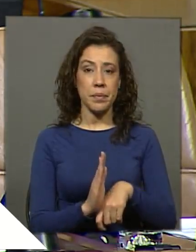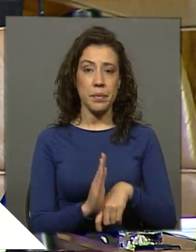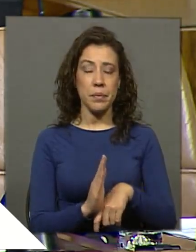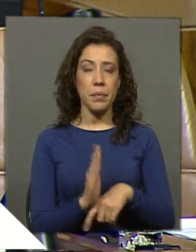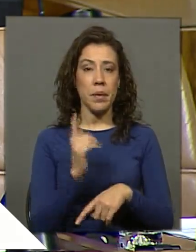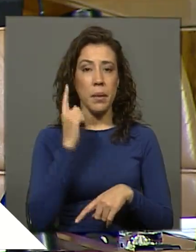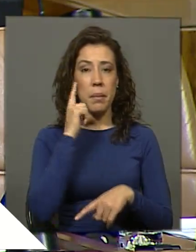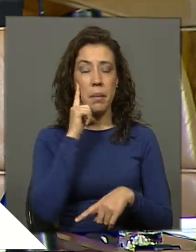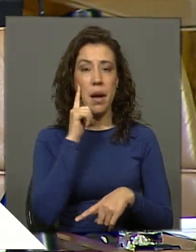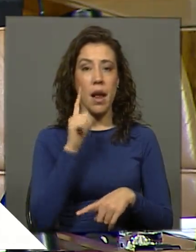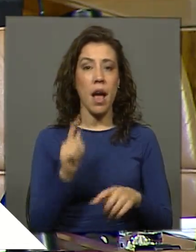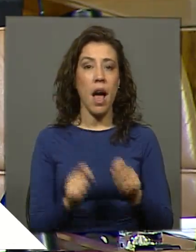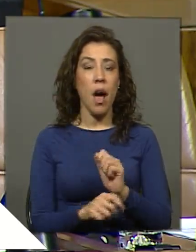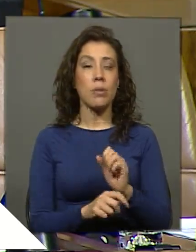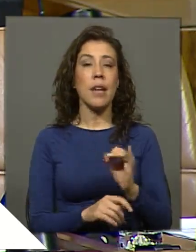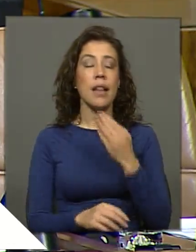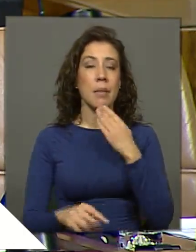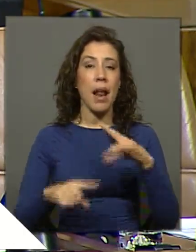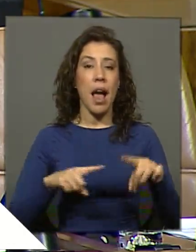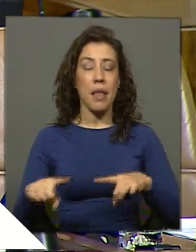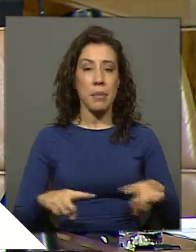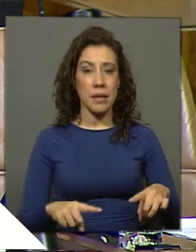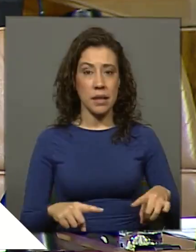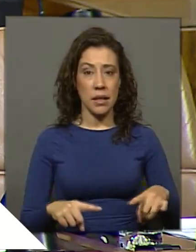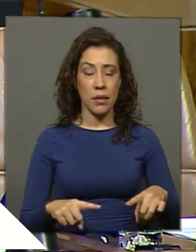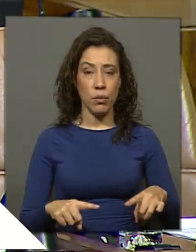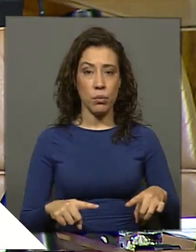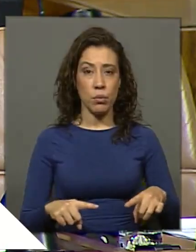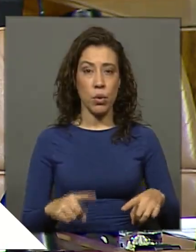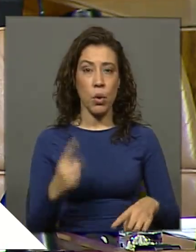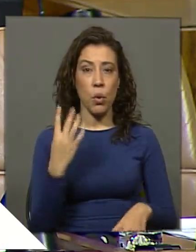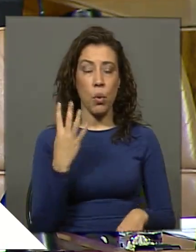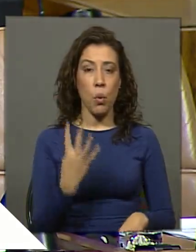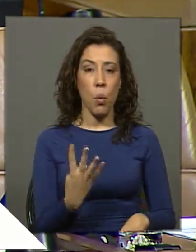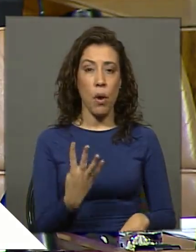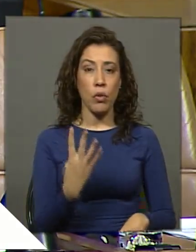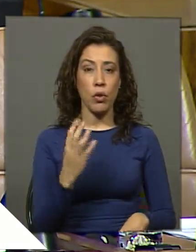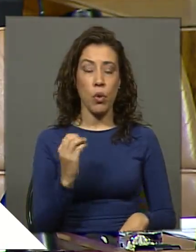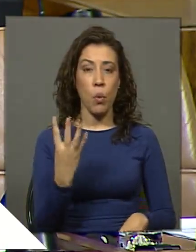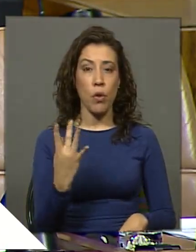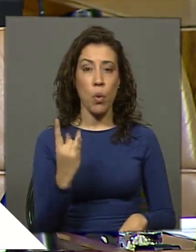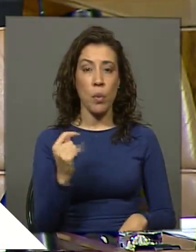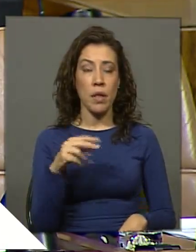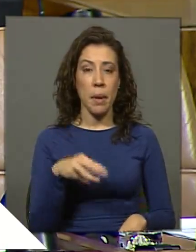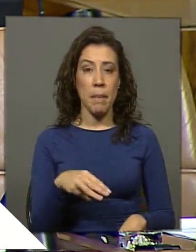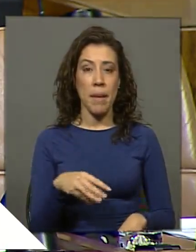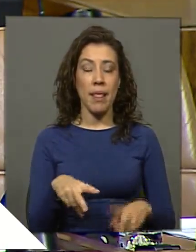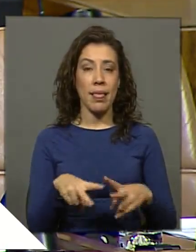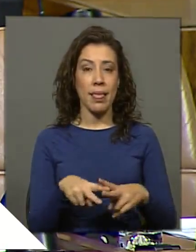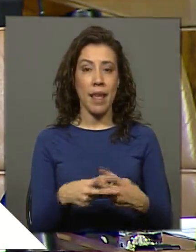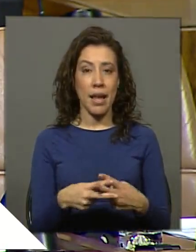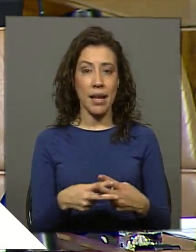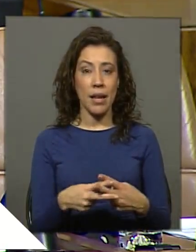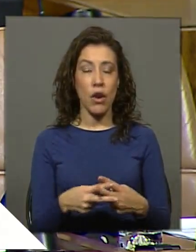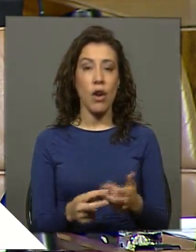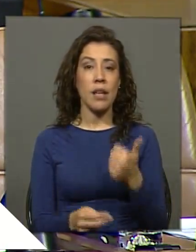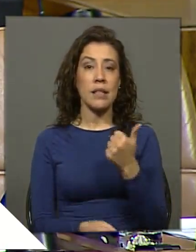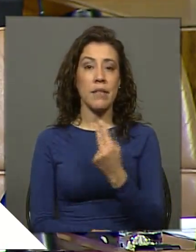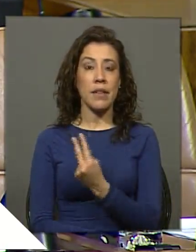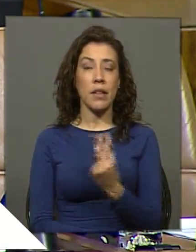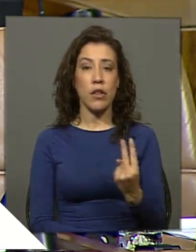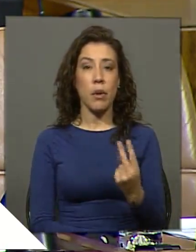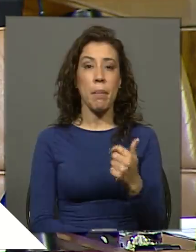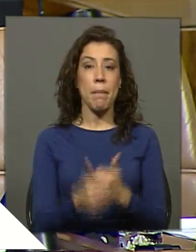los estamentos de auxiliares y administrativos de 404 UTM para técnicos y de 622